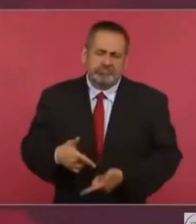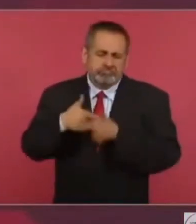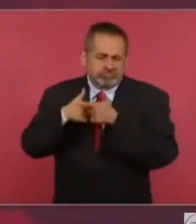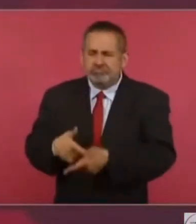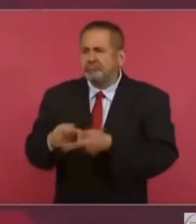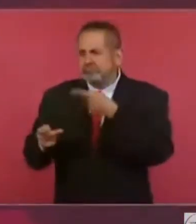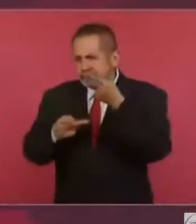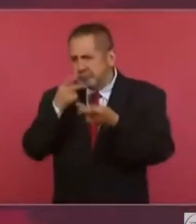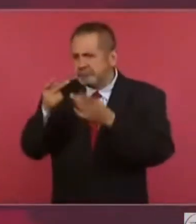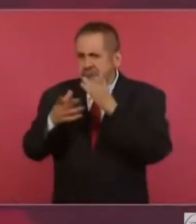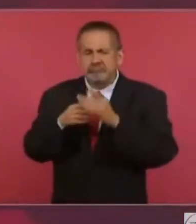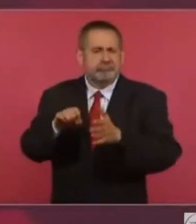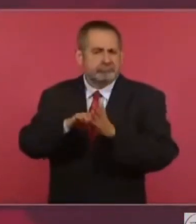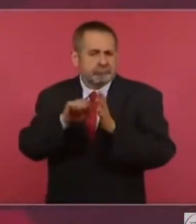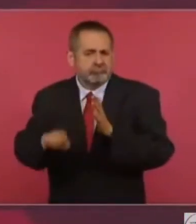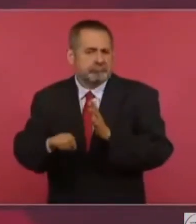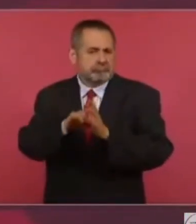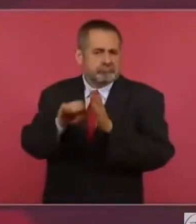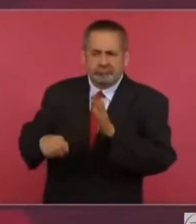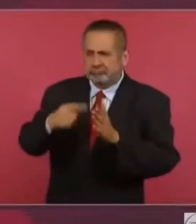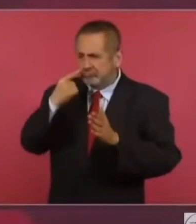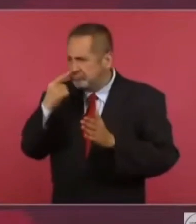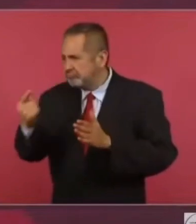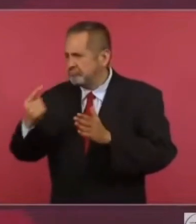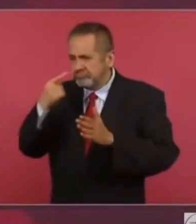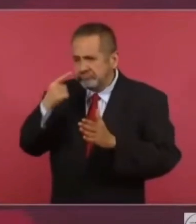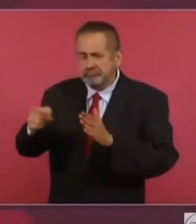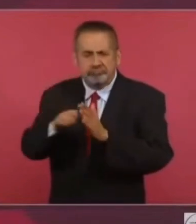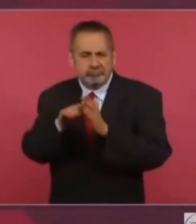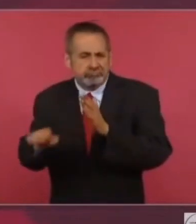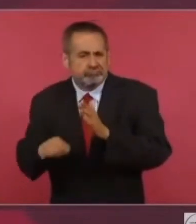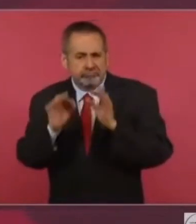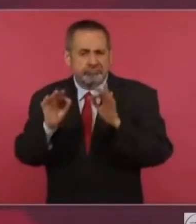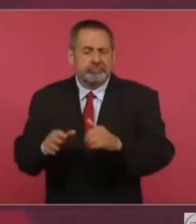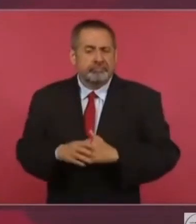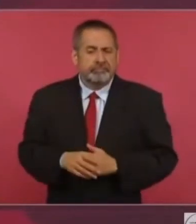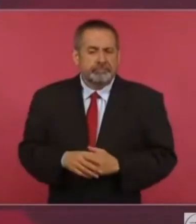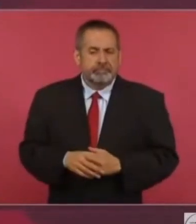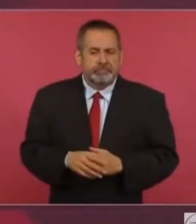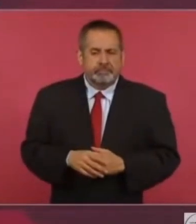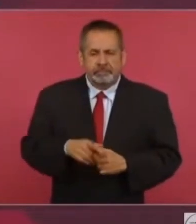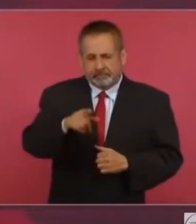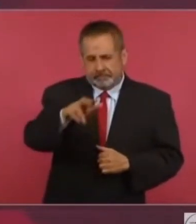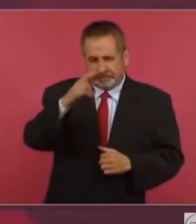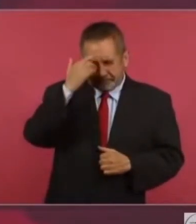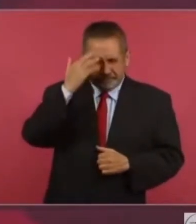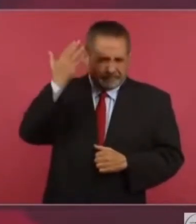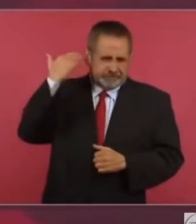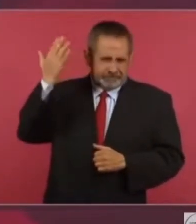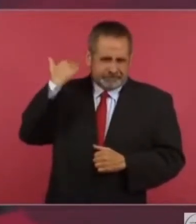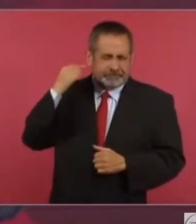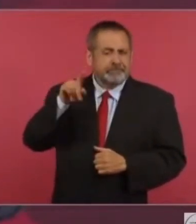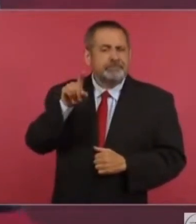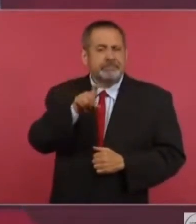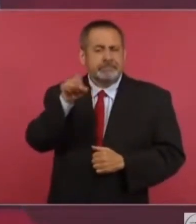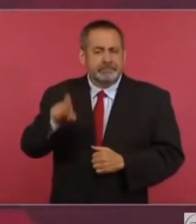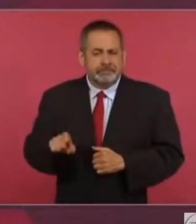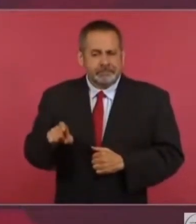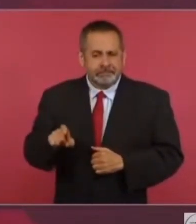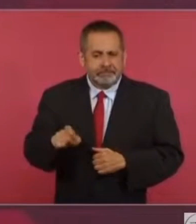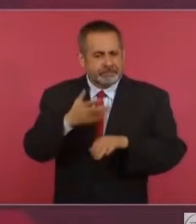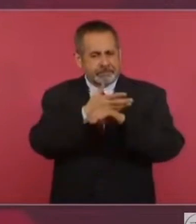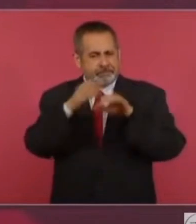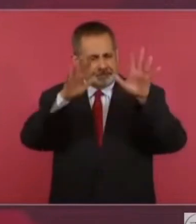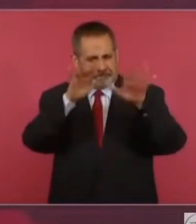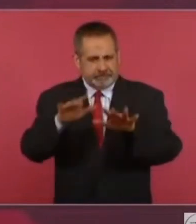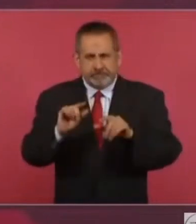¿no? Poniendo ejemplos. Hubo una nevada en Texas, que también quiero